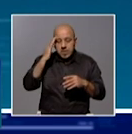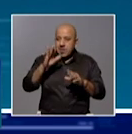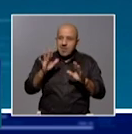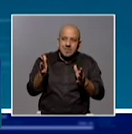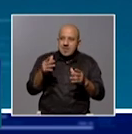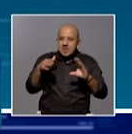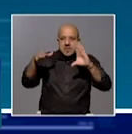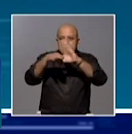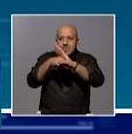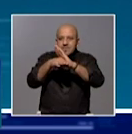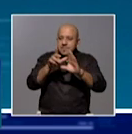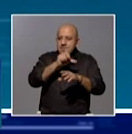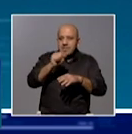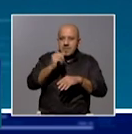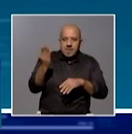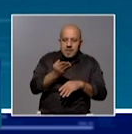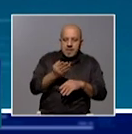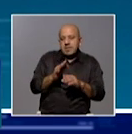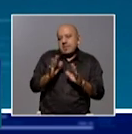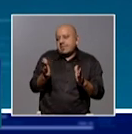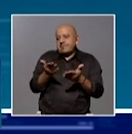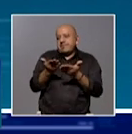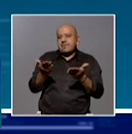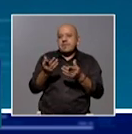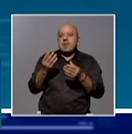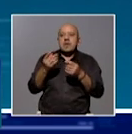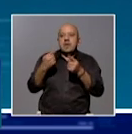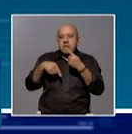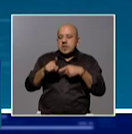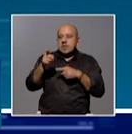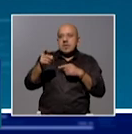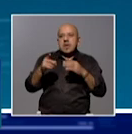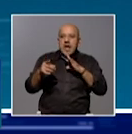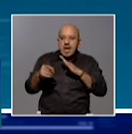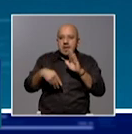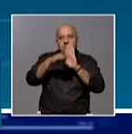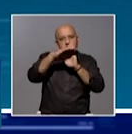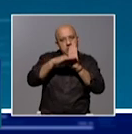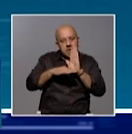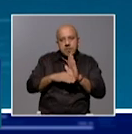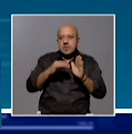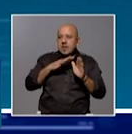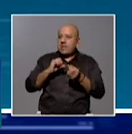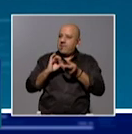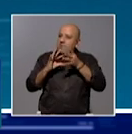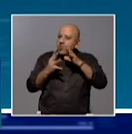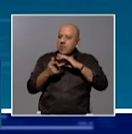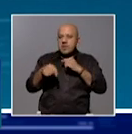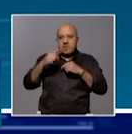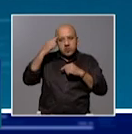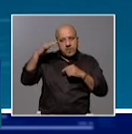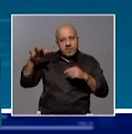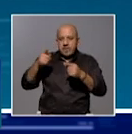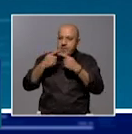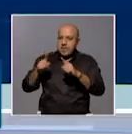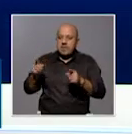coincidencia si no no no tendría sentido por detrás de los partidos hay programas y hay también formas de ver el mundo antes de